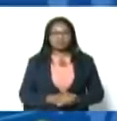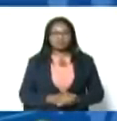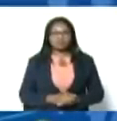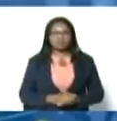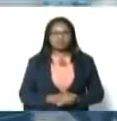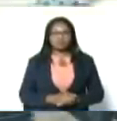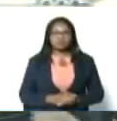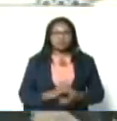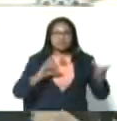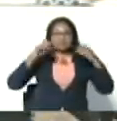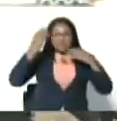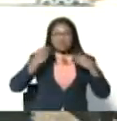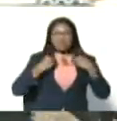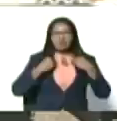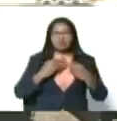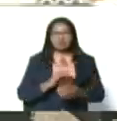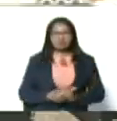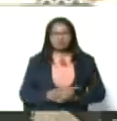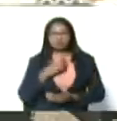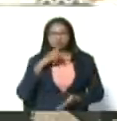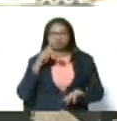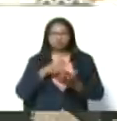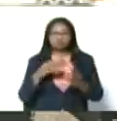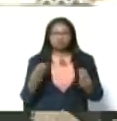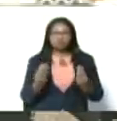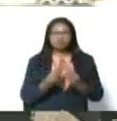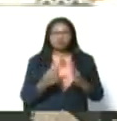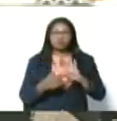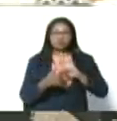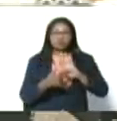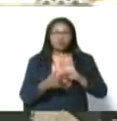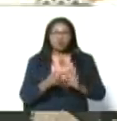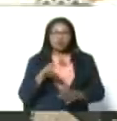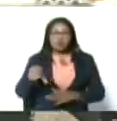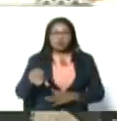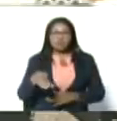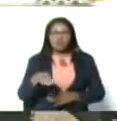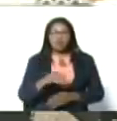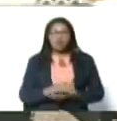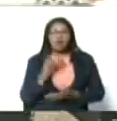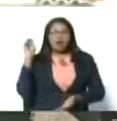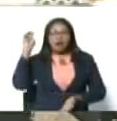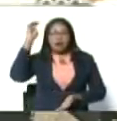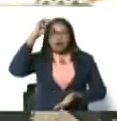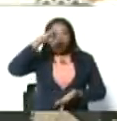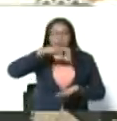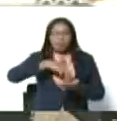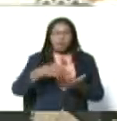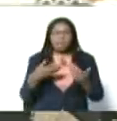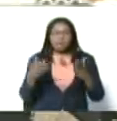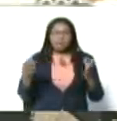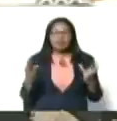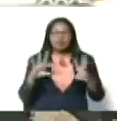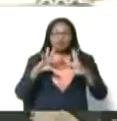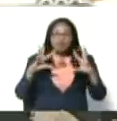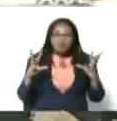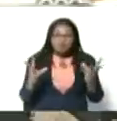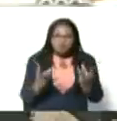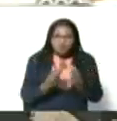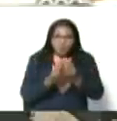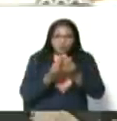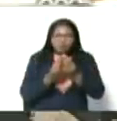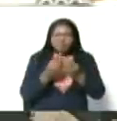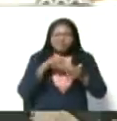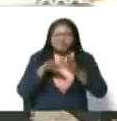Chávez, mi comandante en jefe, aquí nos encontramos en el estado Aragua para darle un resumen de lo